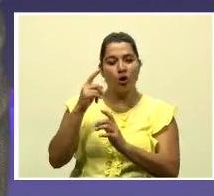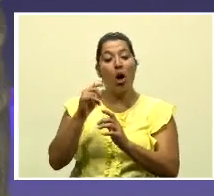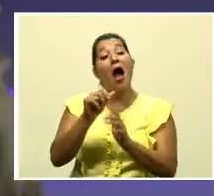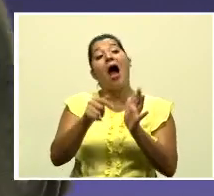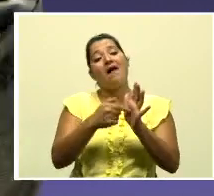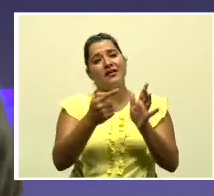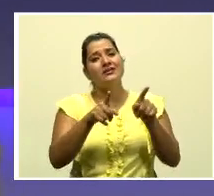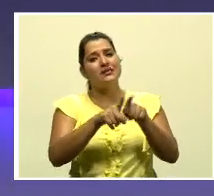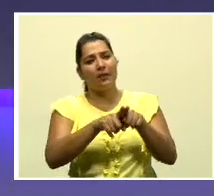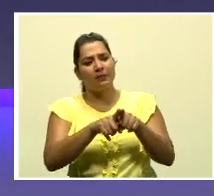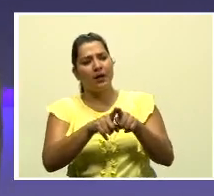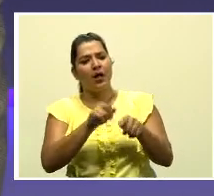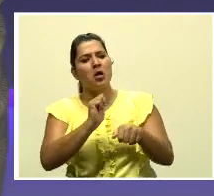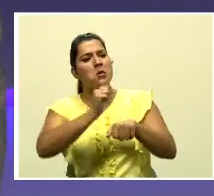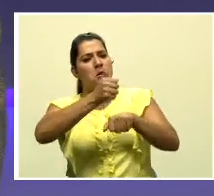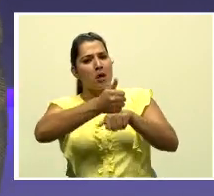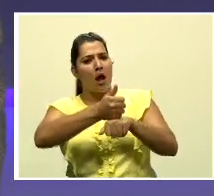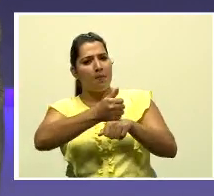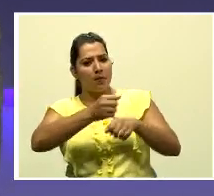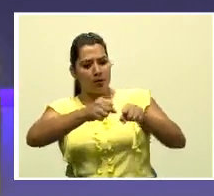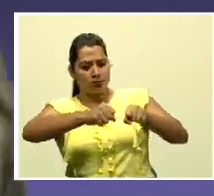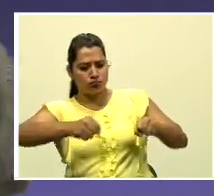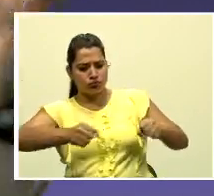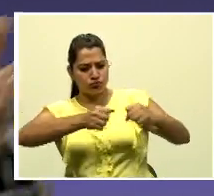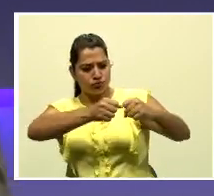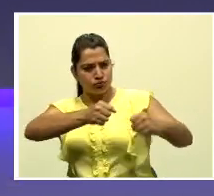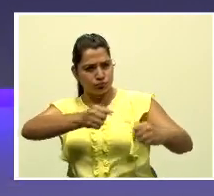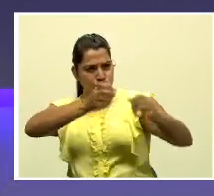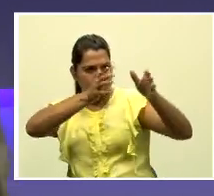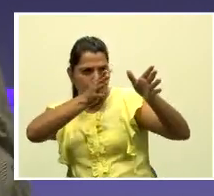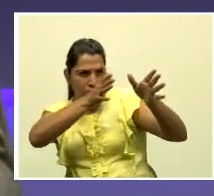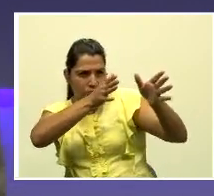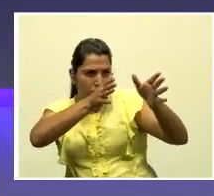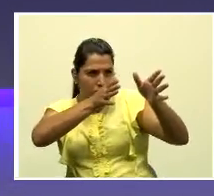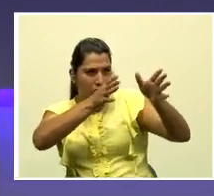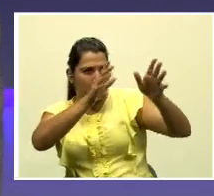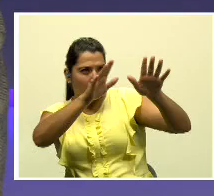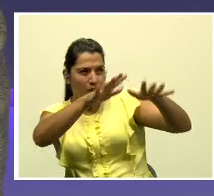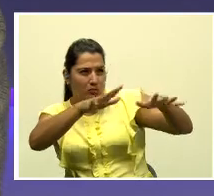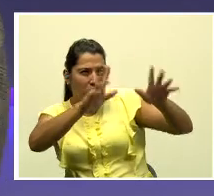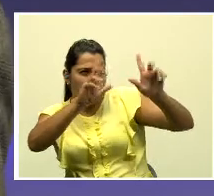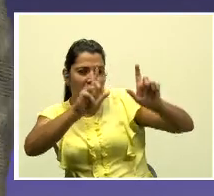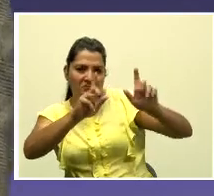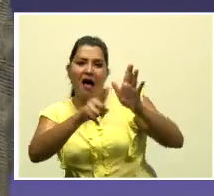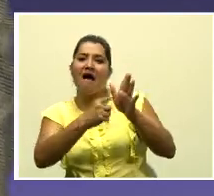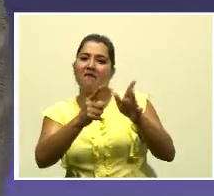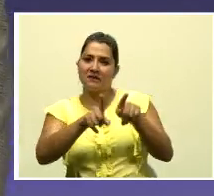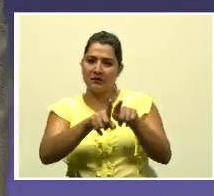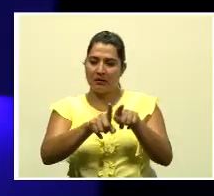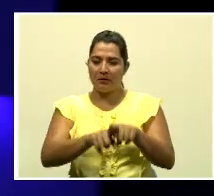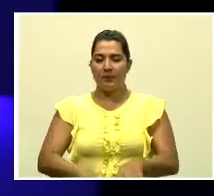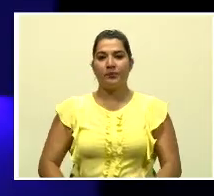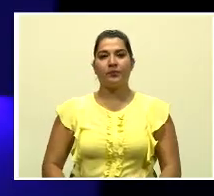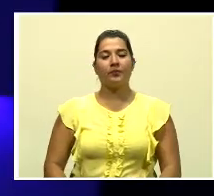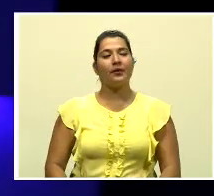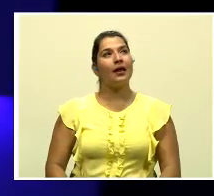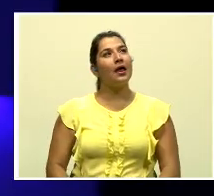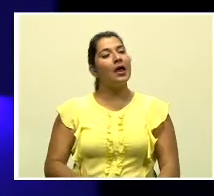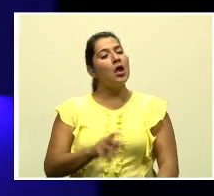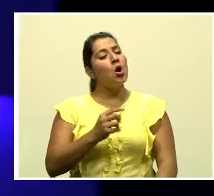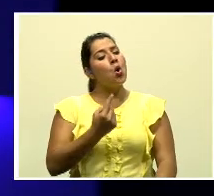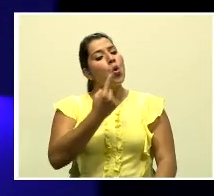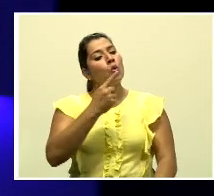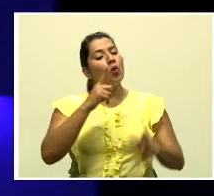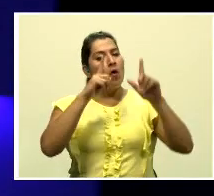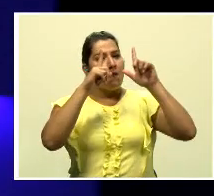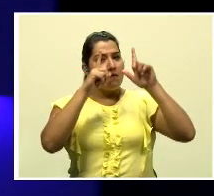bien el encuadre, la composición, y hago una foto de paisaje o hago un retrato. por ejemplo. En ese sentido, un